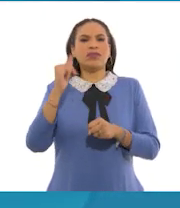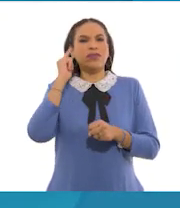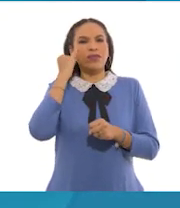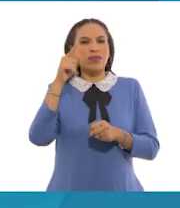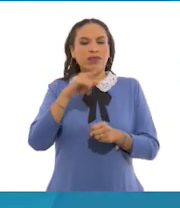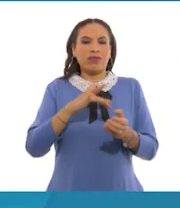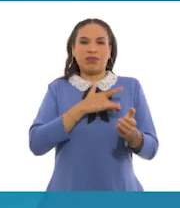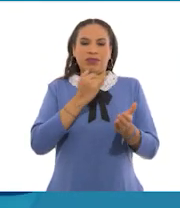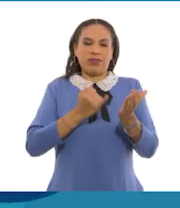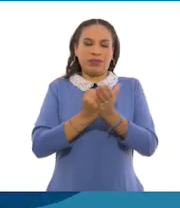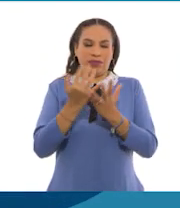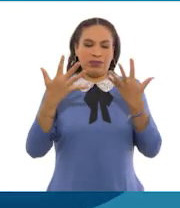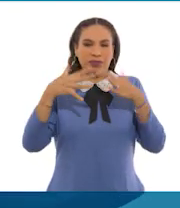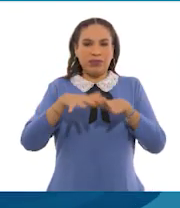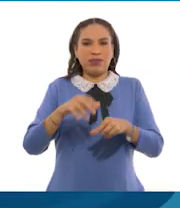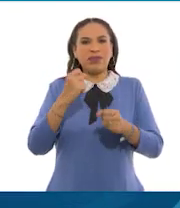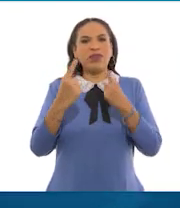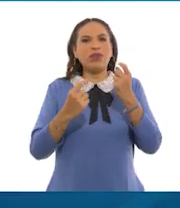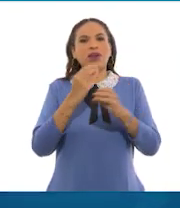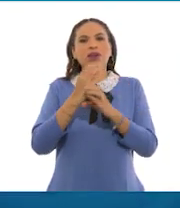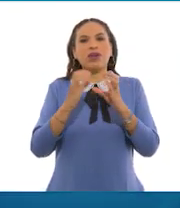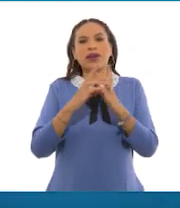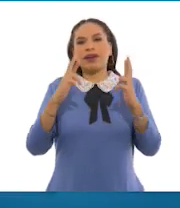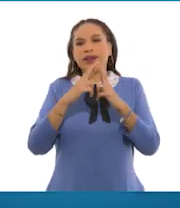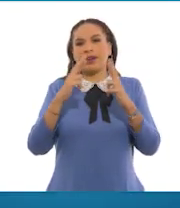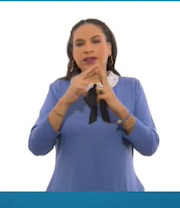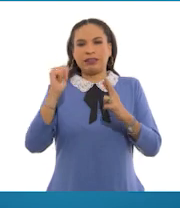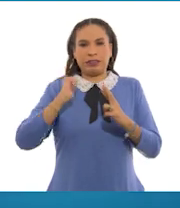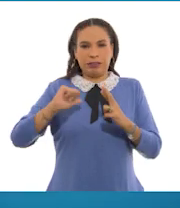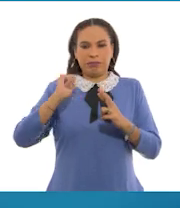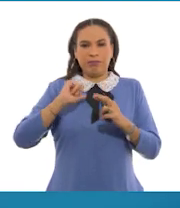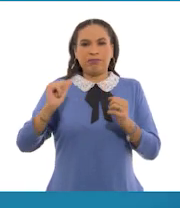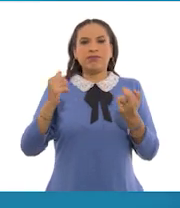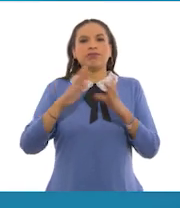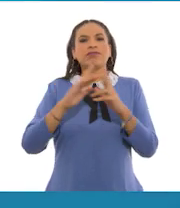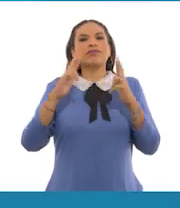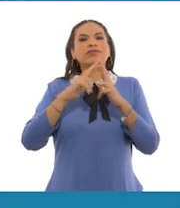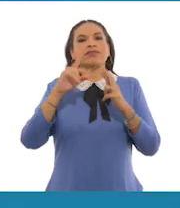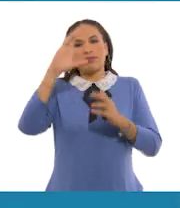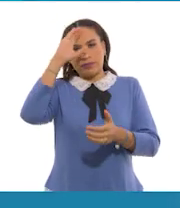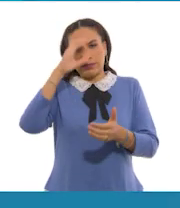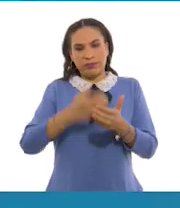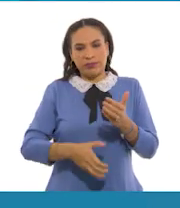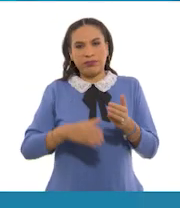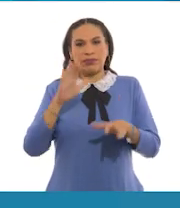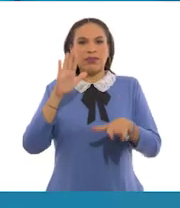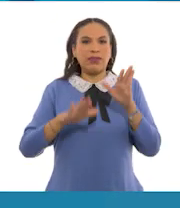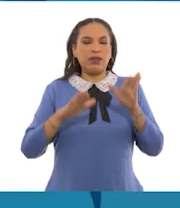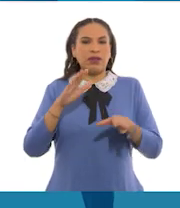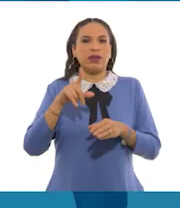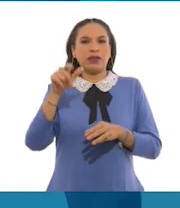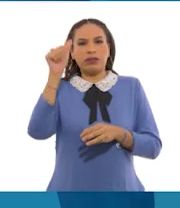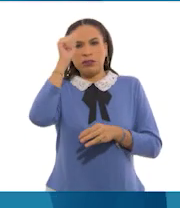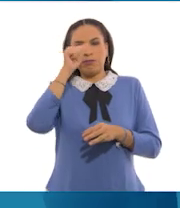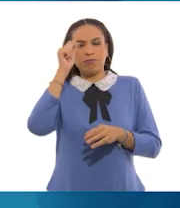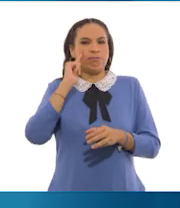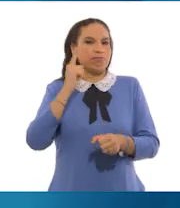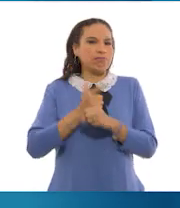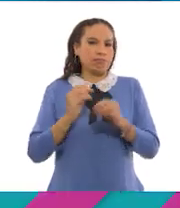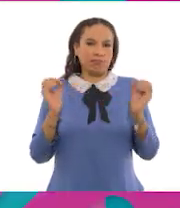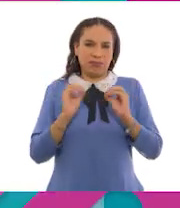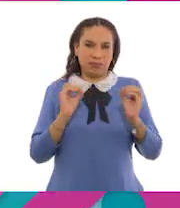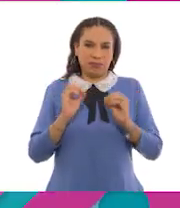indígenas decidieron mezclar algunas de las cosas de la religión prehispánica con la religión católica, a veces sin que los sacerdotes se dieran